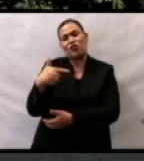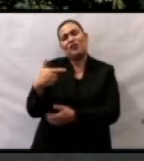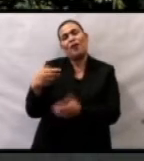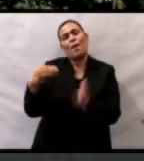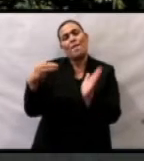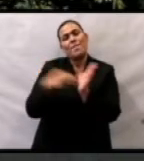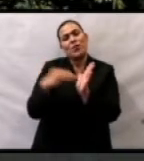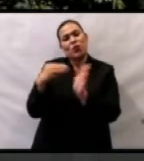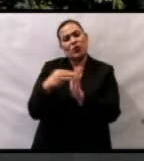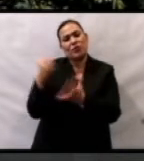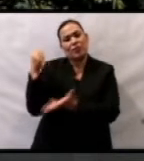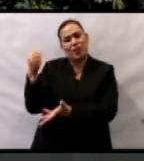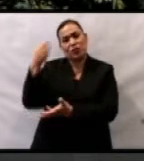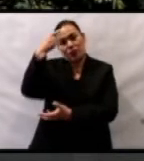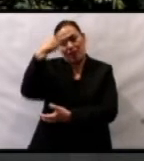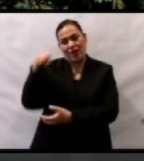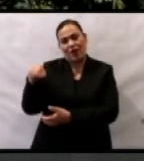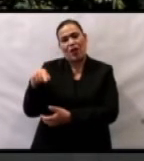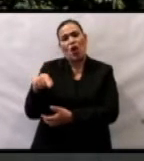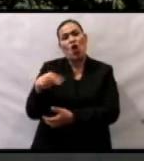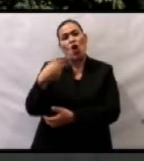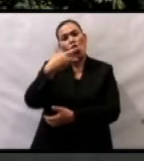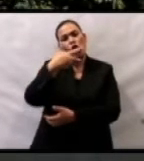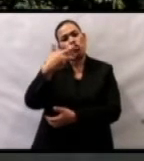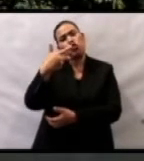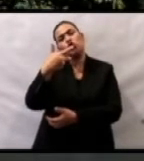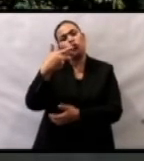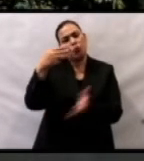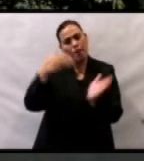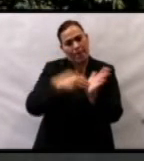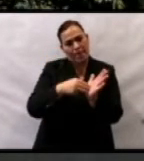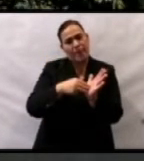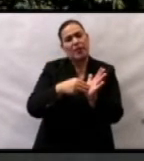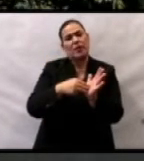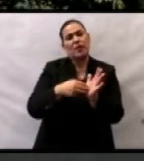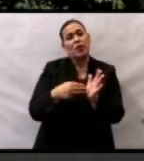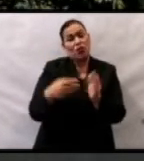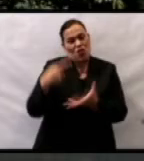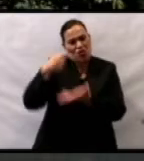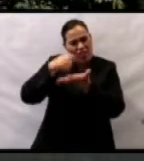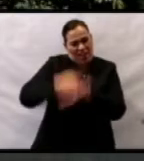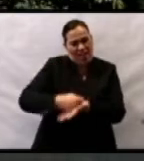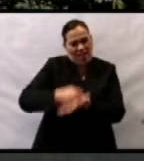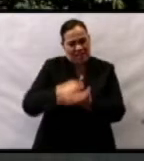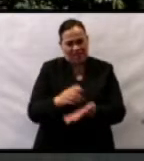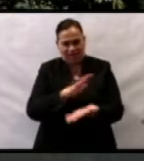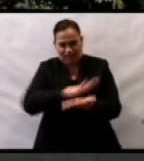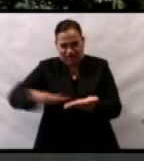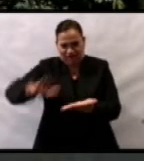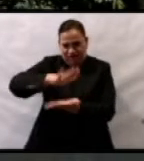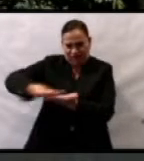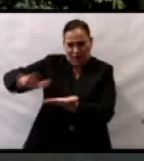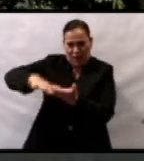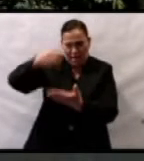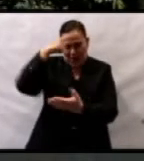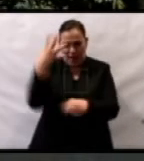compra asegurada de 8 mil de asfalto para que continúe con el mejoramiento de